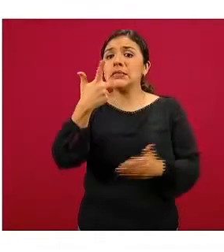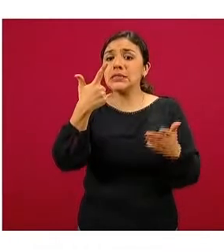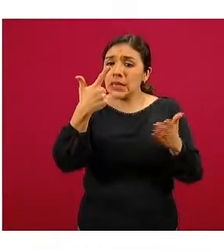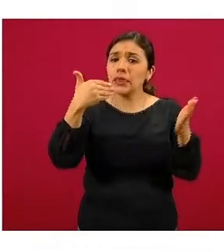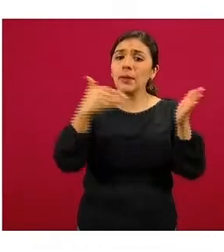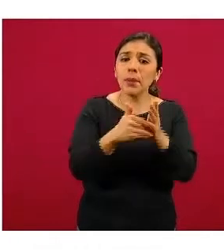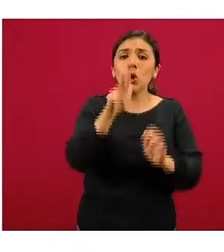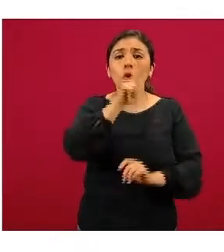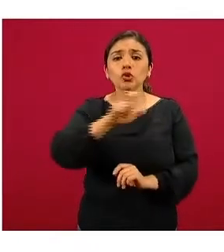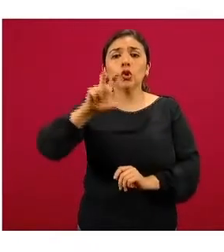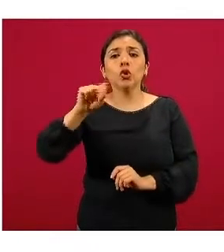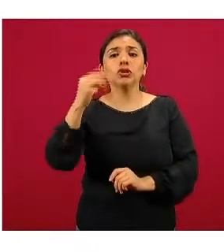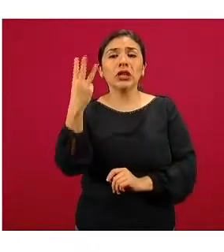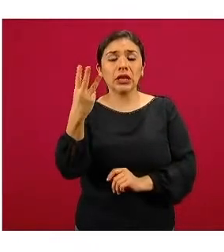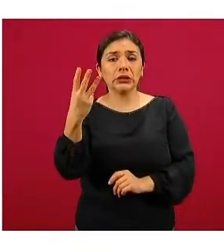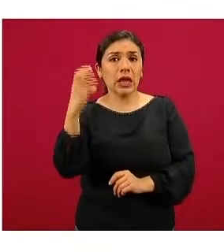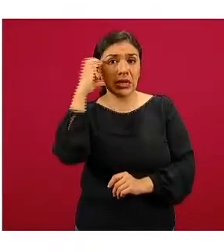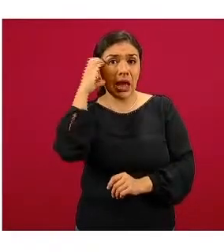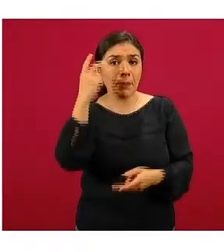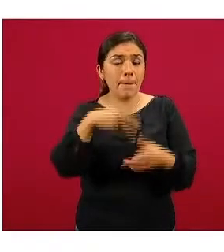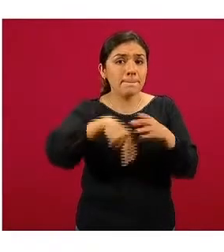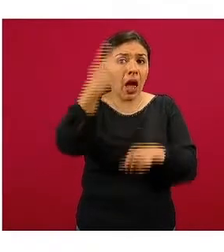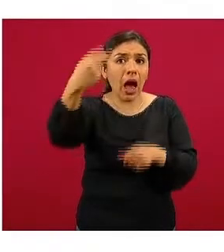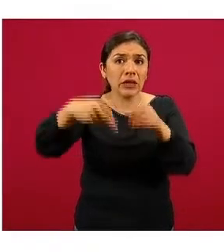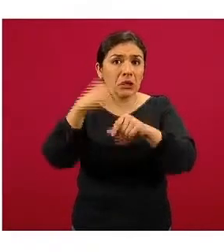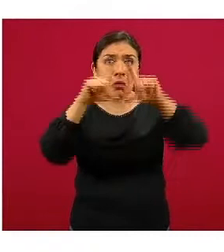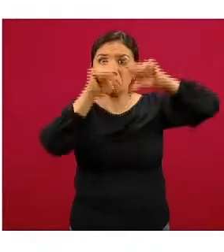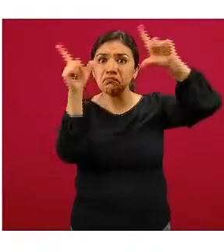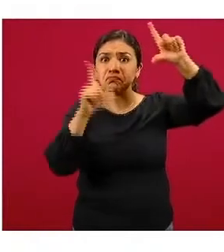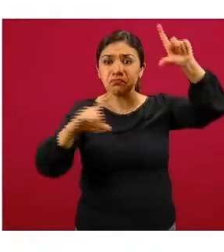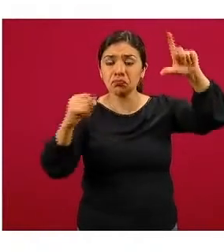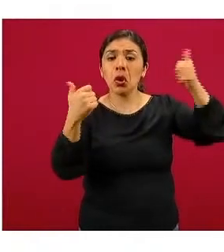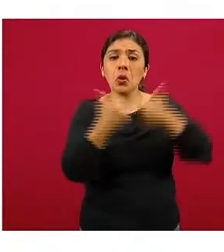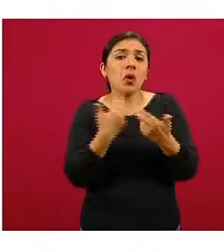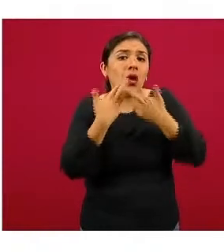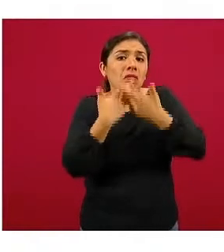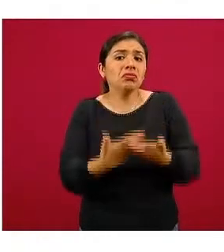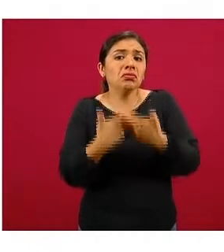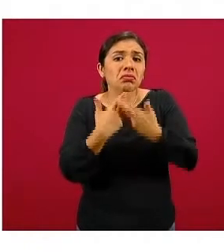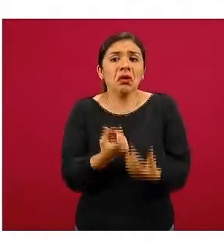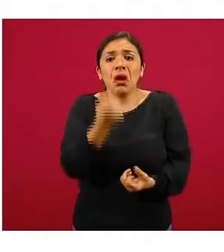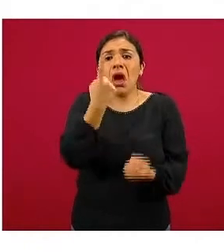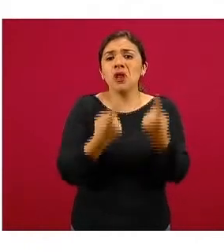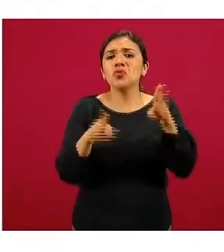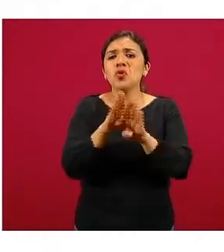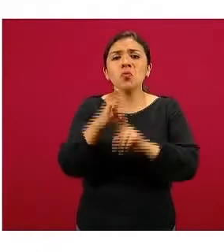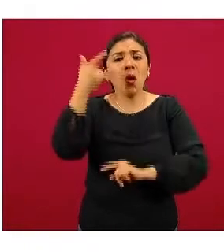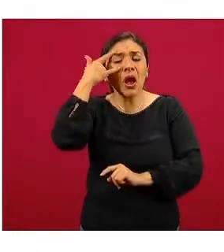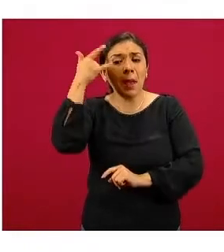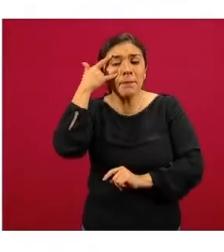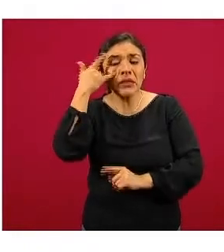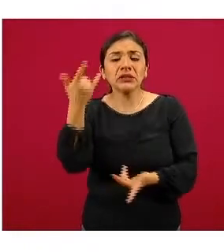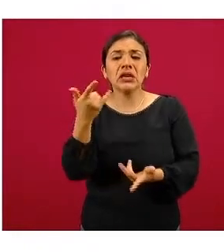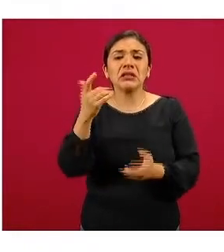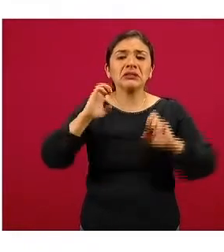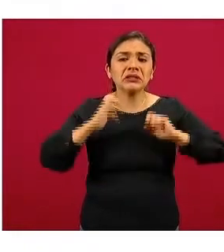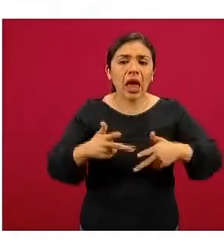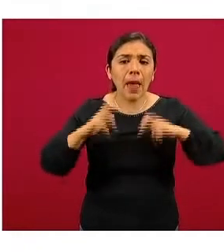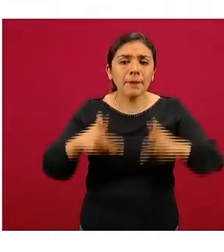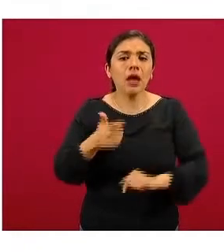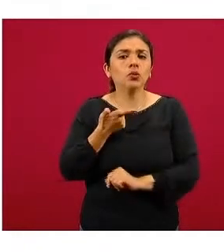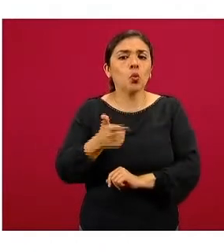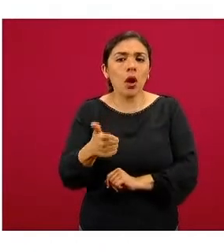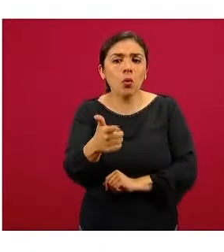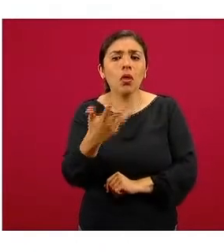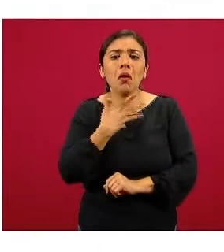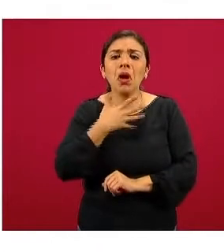7.883 disponibles a nivel nacional y disponibilidades tan altas como la de Campeche, Chiapas y